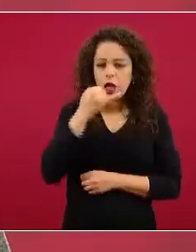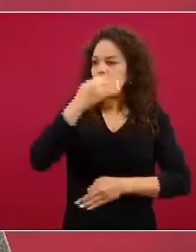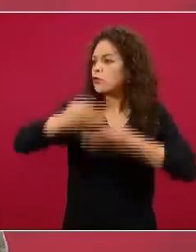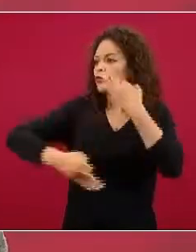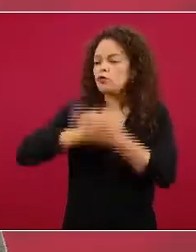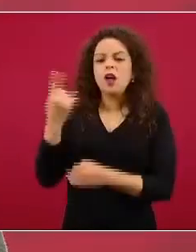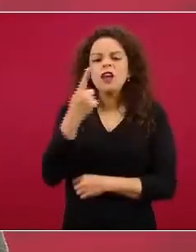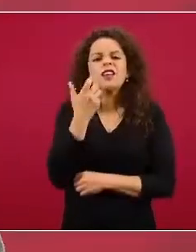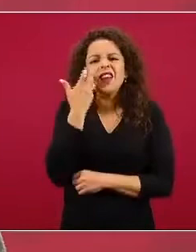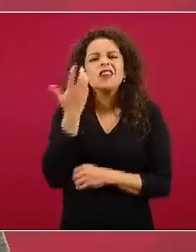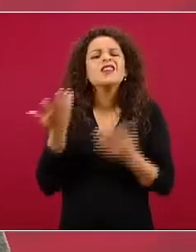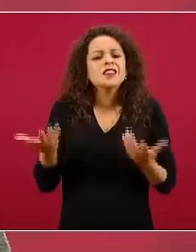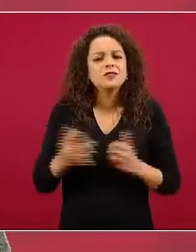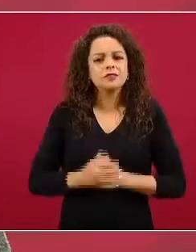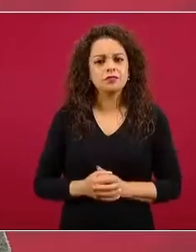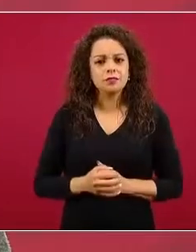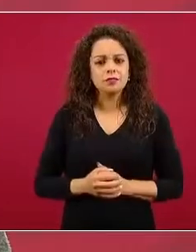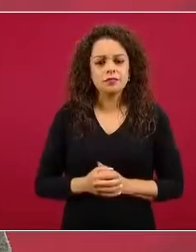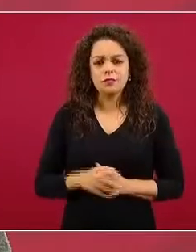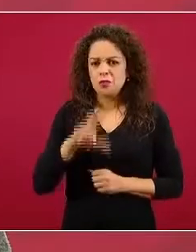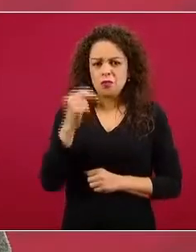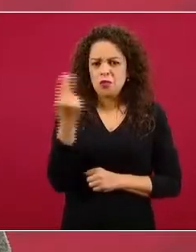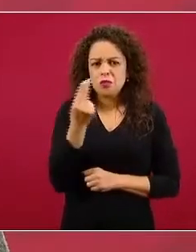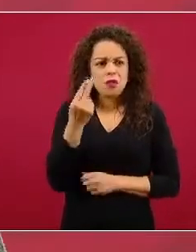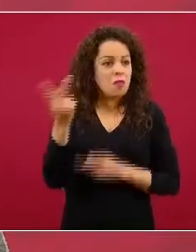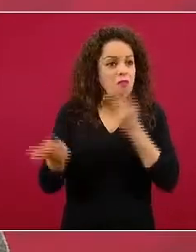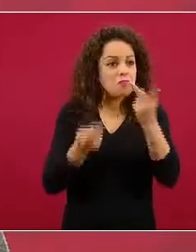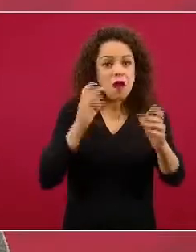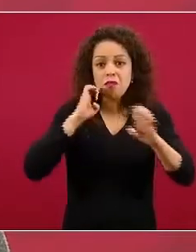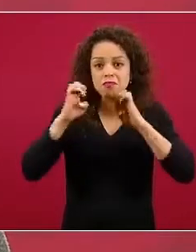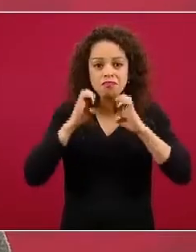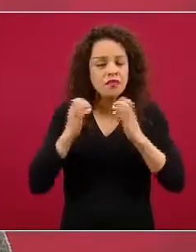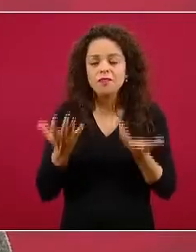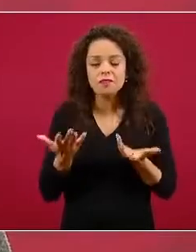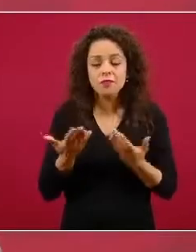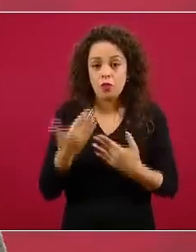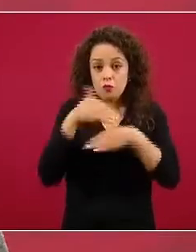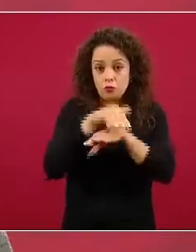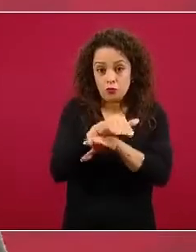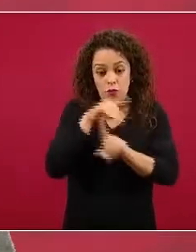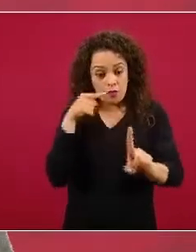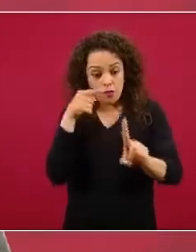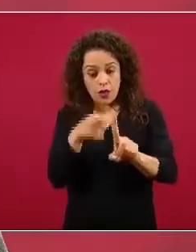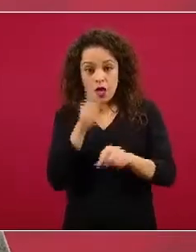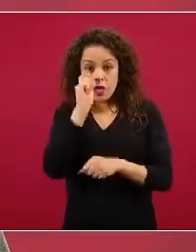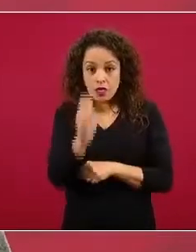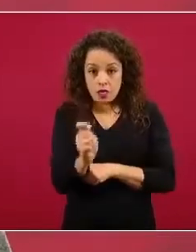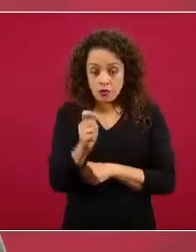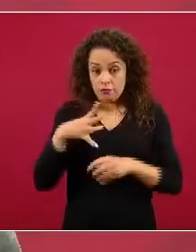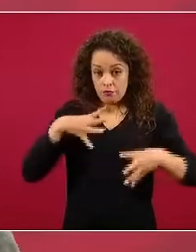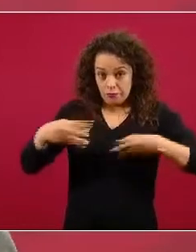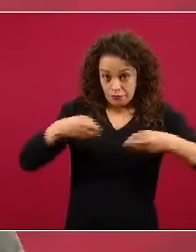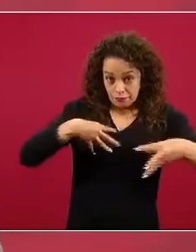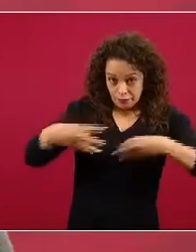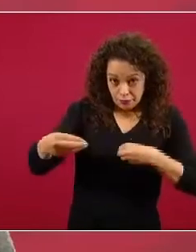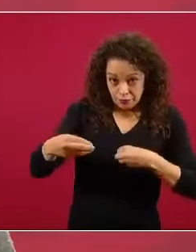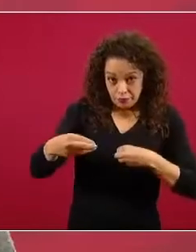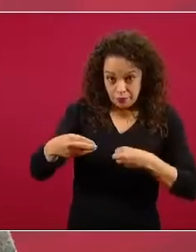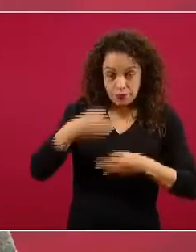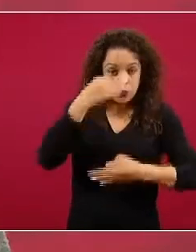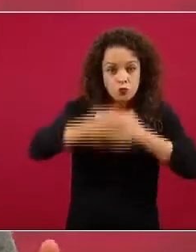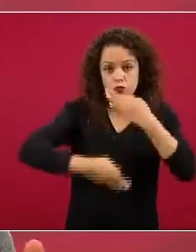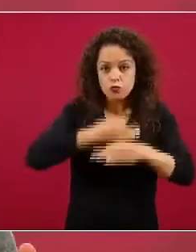todos? No necesitamos hacer una encuesta. Respecto a la epidemia, todos, todas quisiéramos que no hubiera